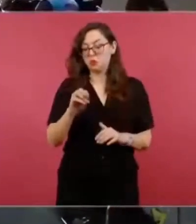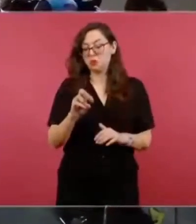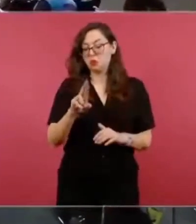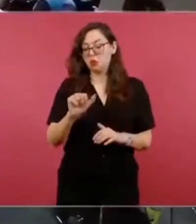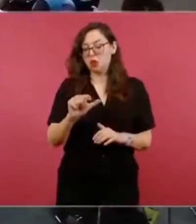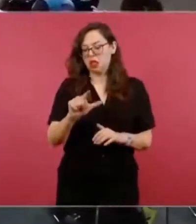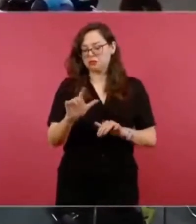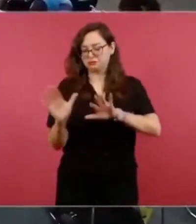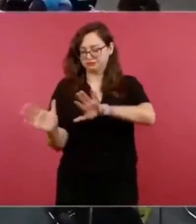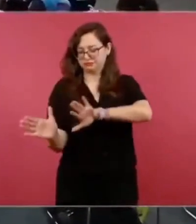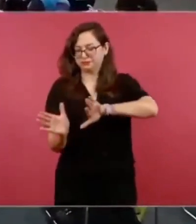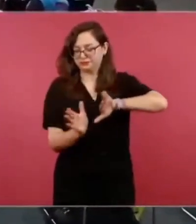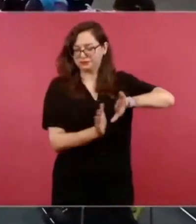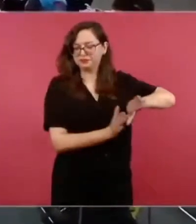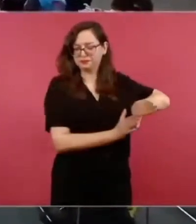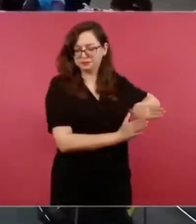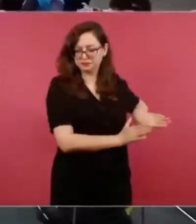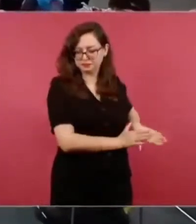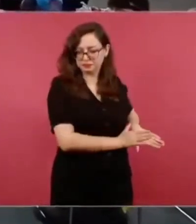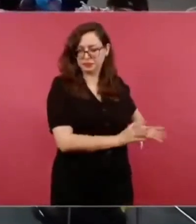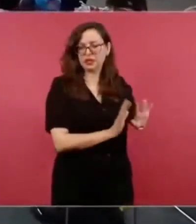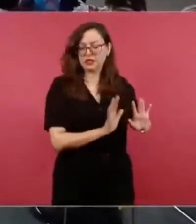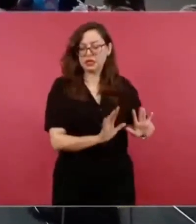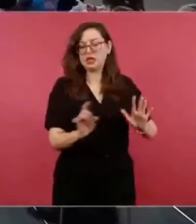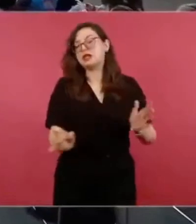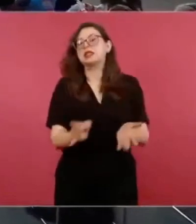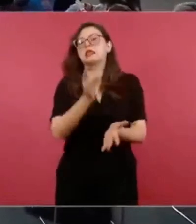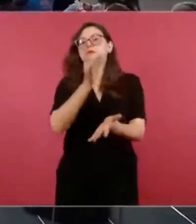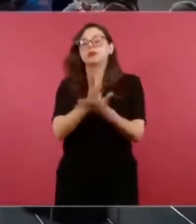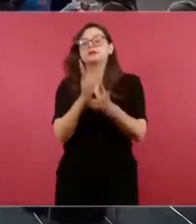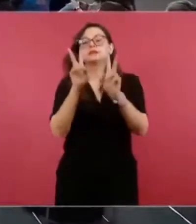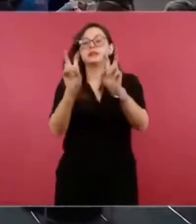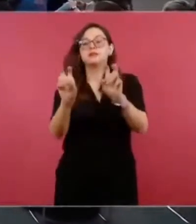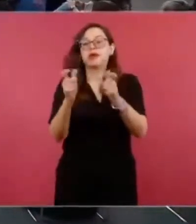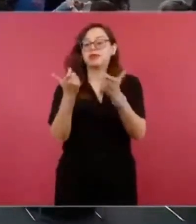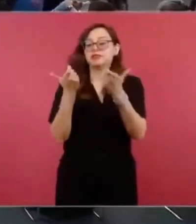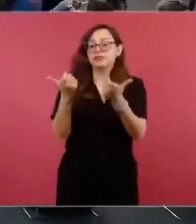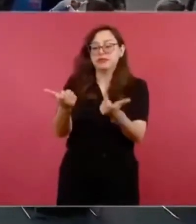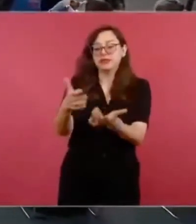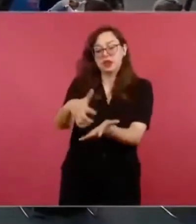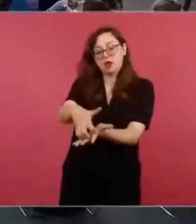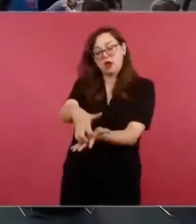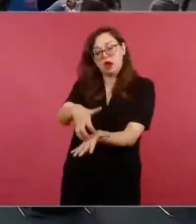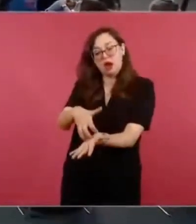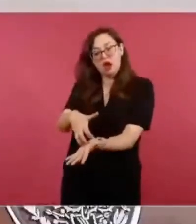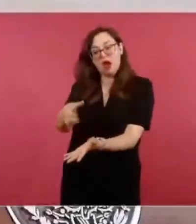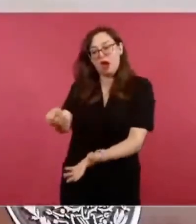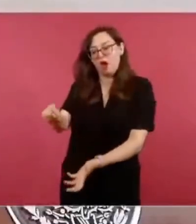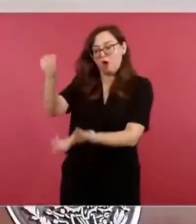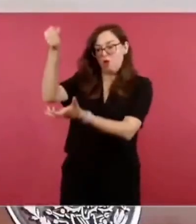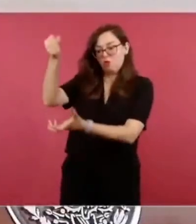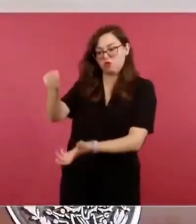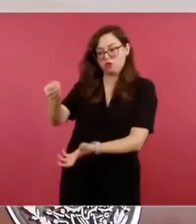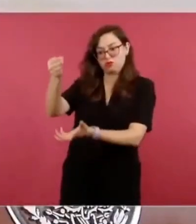más imagínate cuánto nos ahorramos por no permitir la